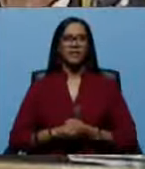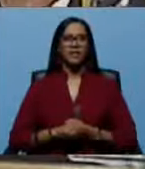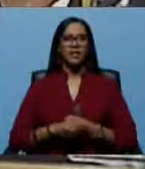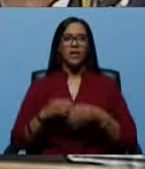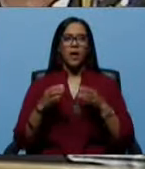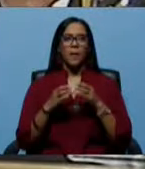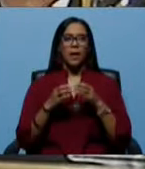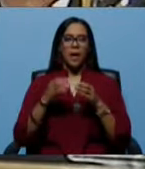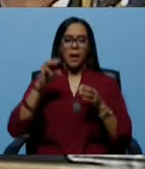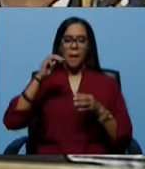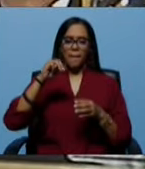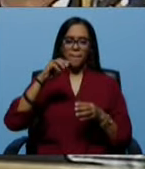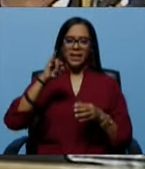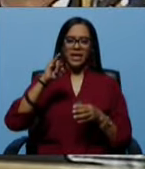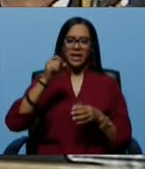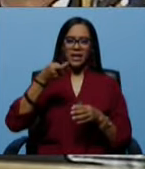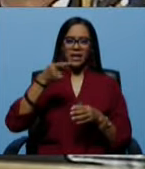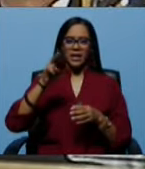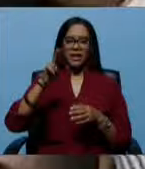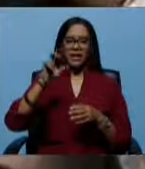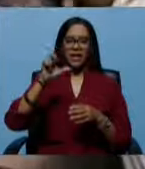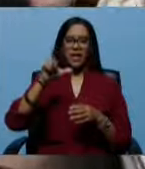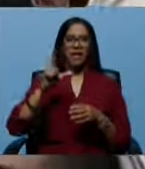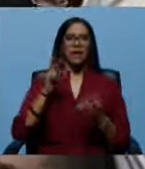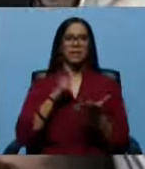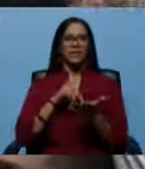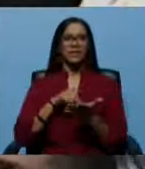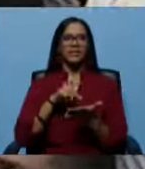Compañero Miguel Ordóñez, presente también.